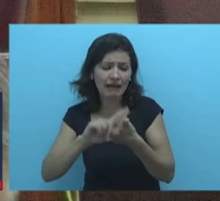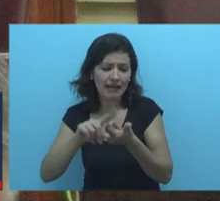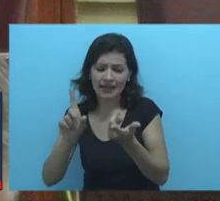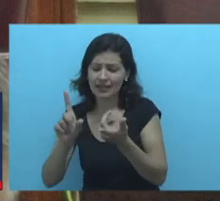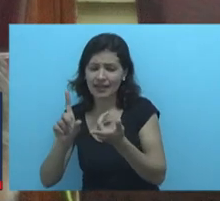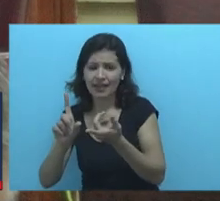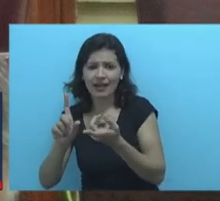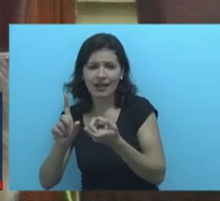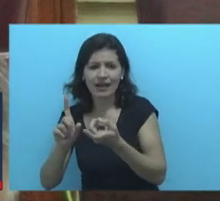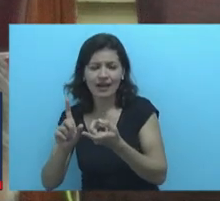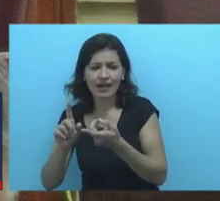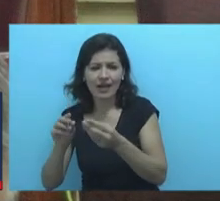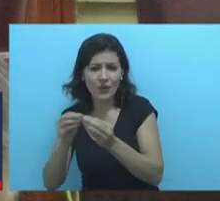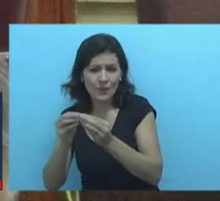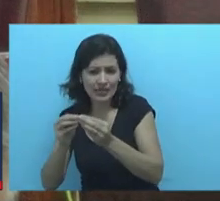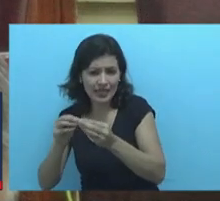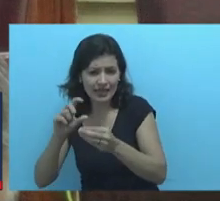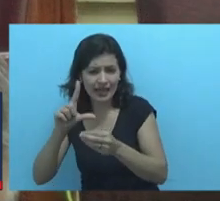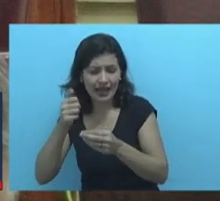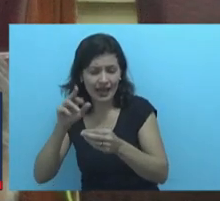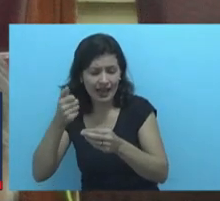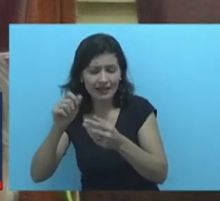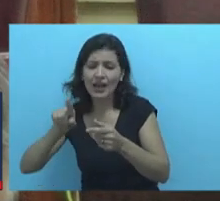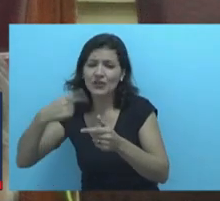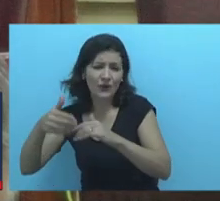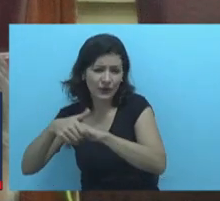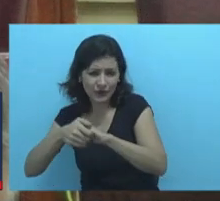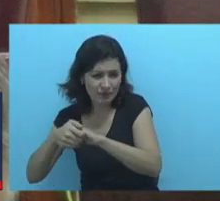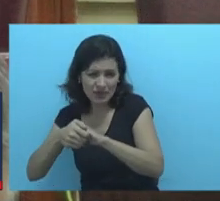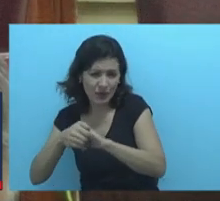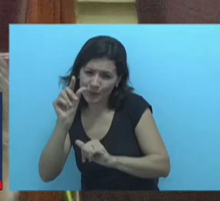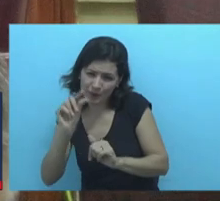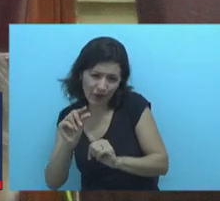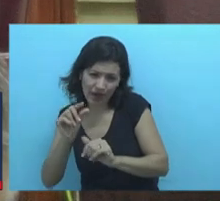leales indiscutibles que hoy están acá en esta cámara.